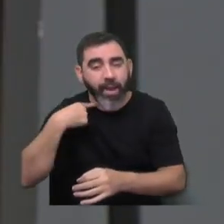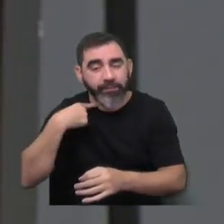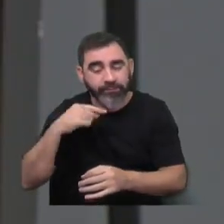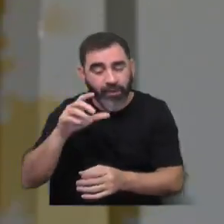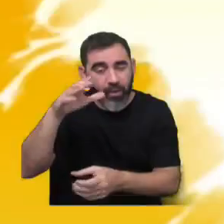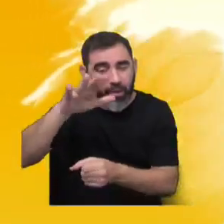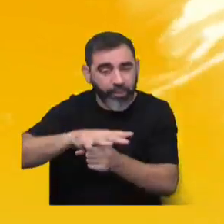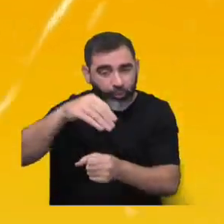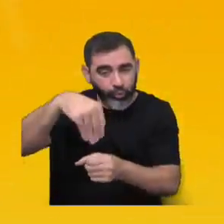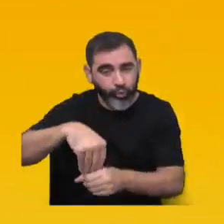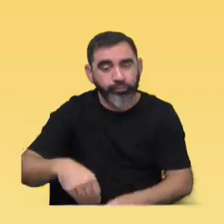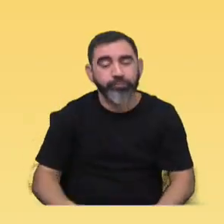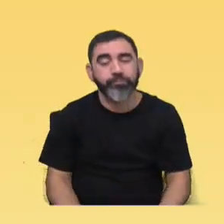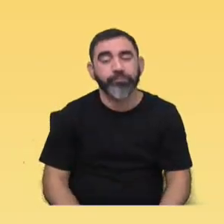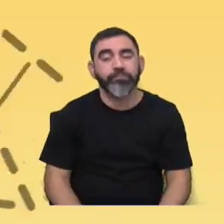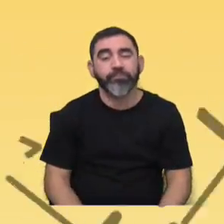ver.